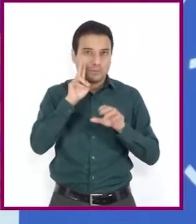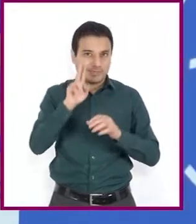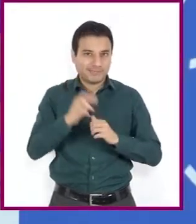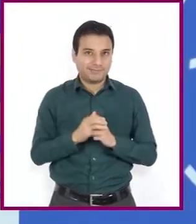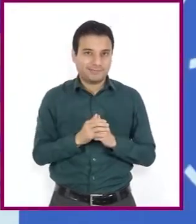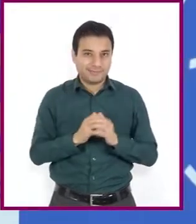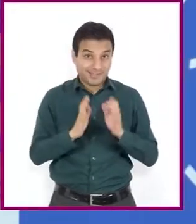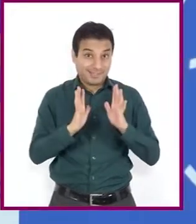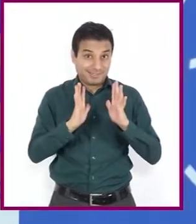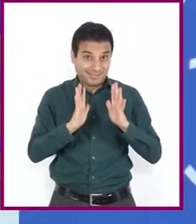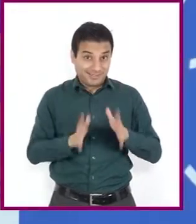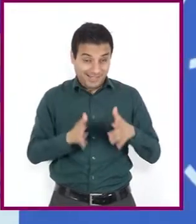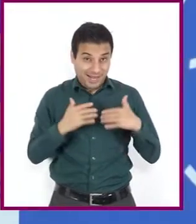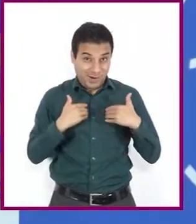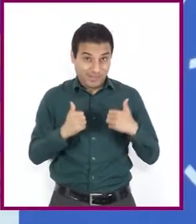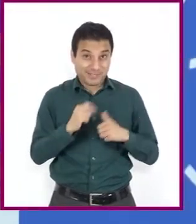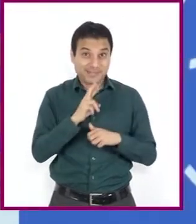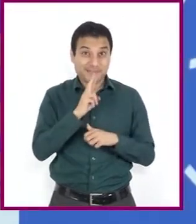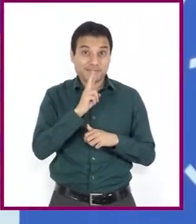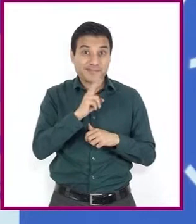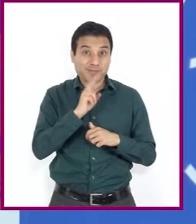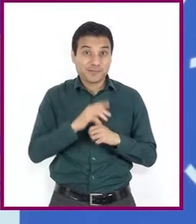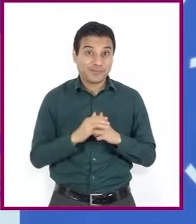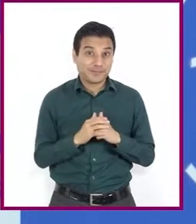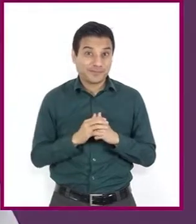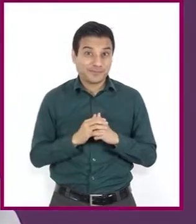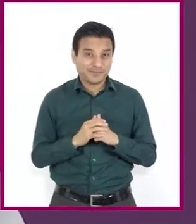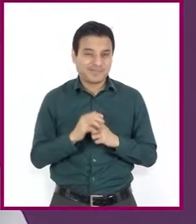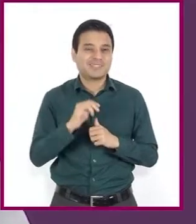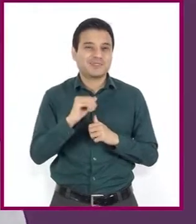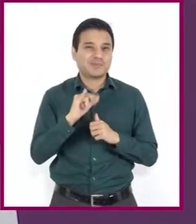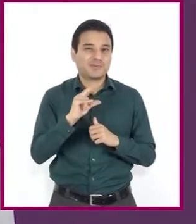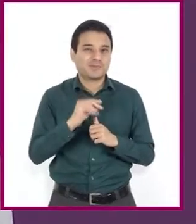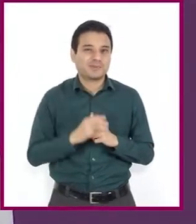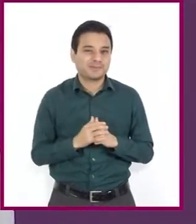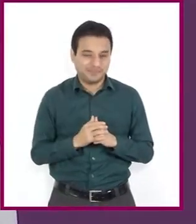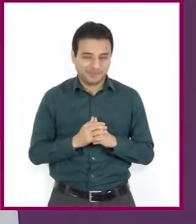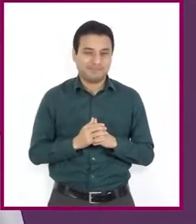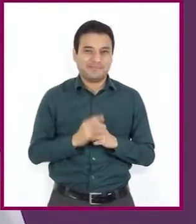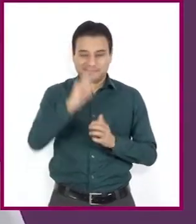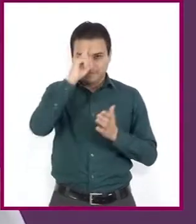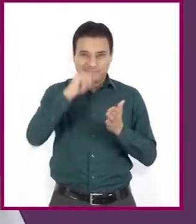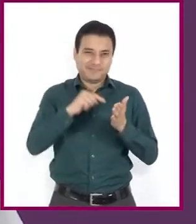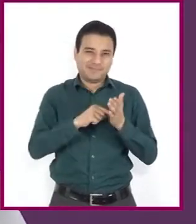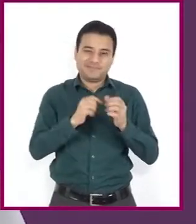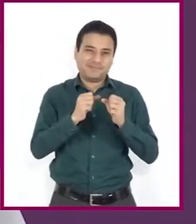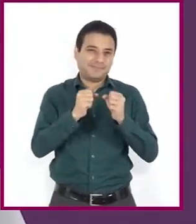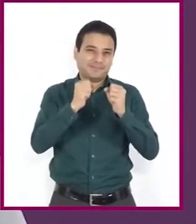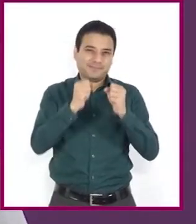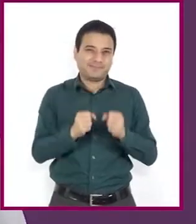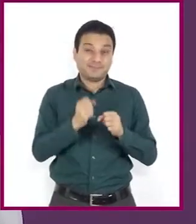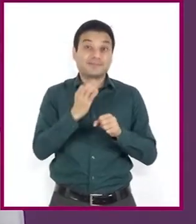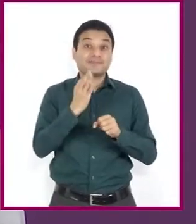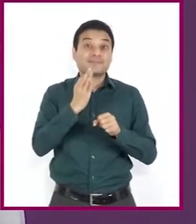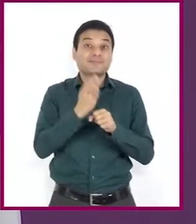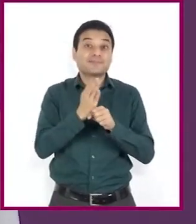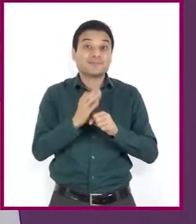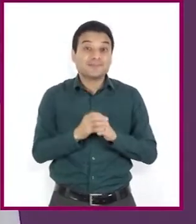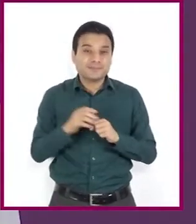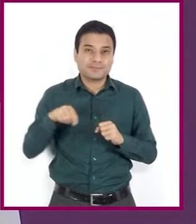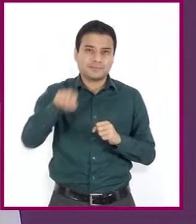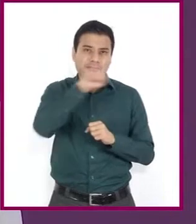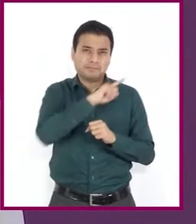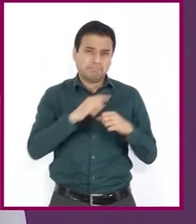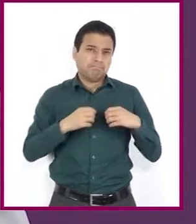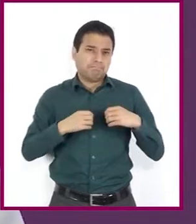va tomando forma todo esto de los subgéneros narrativos, ¿verdad? Estoy segura de que en este momento de su vida y